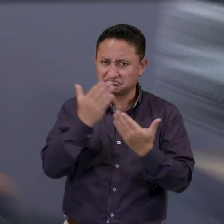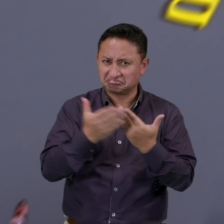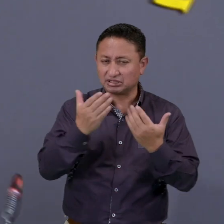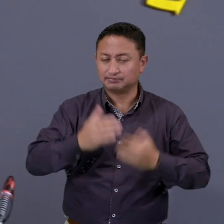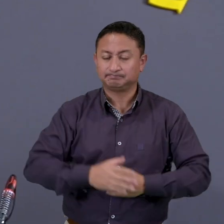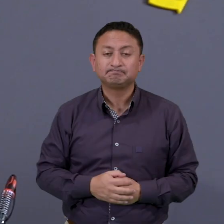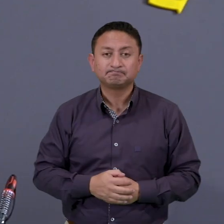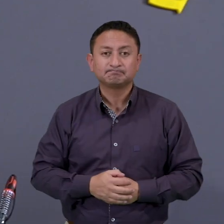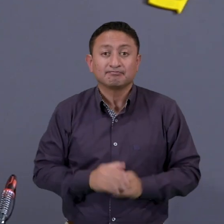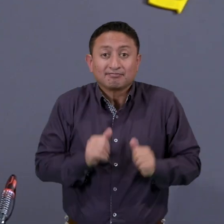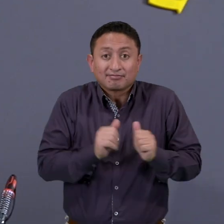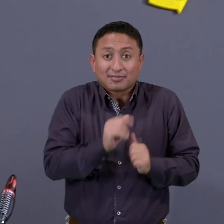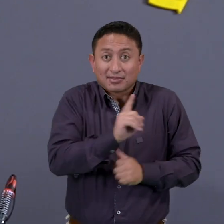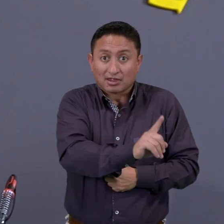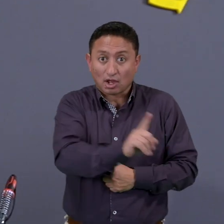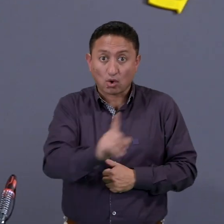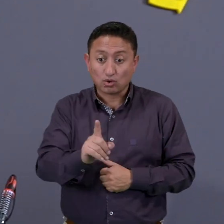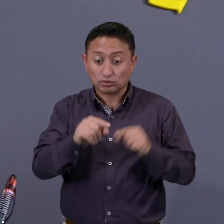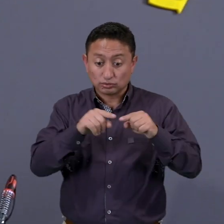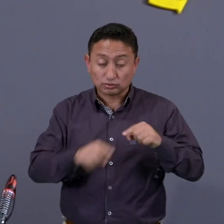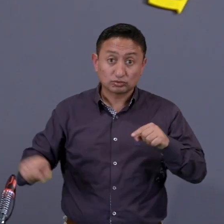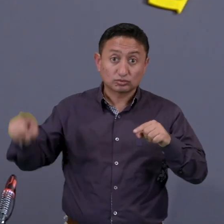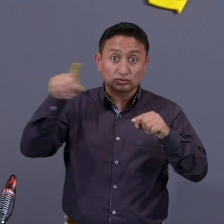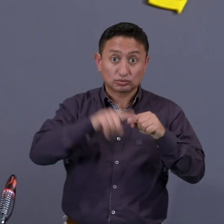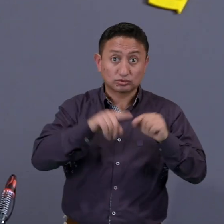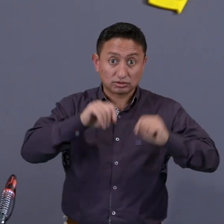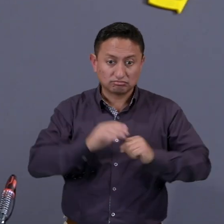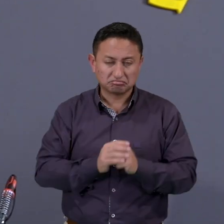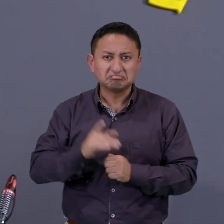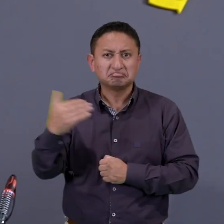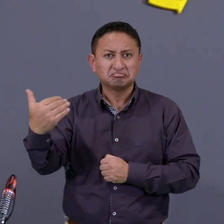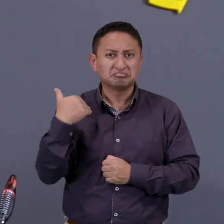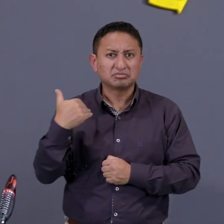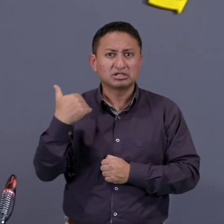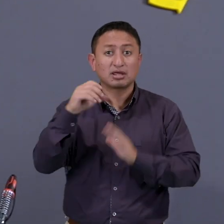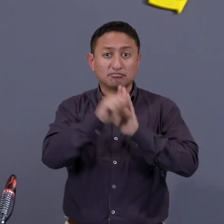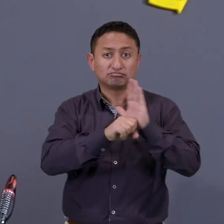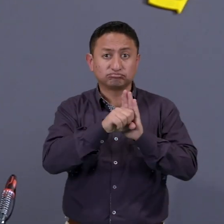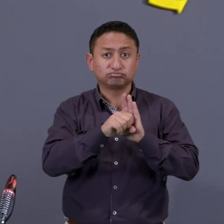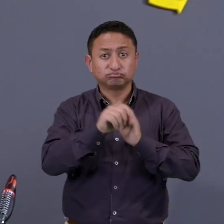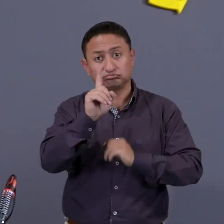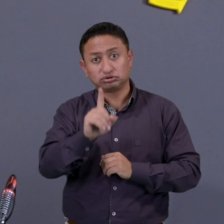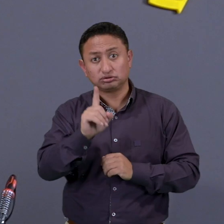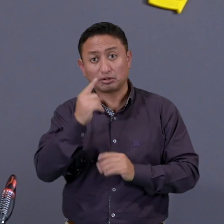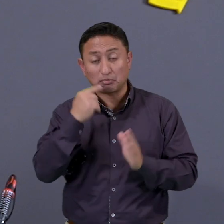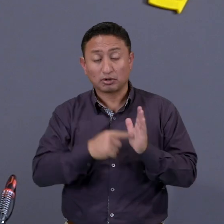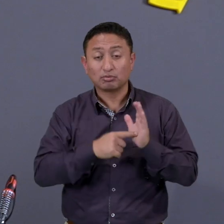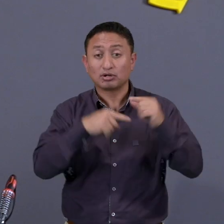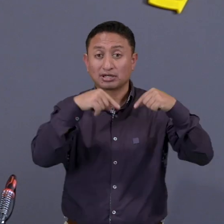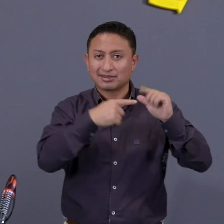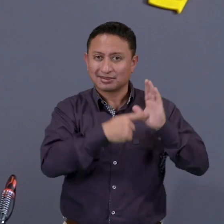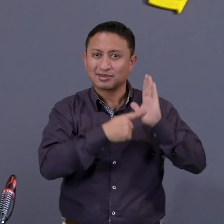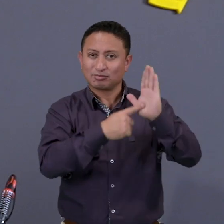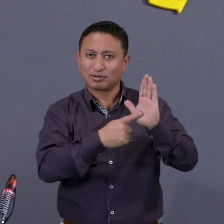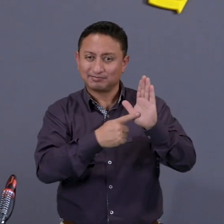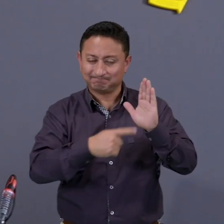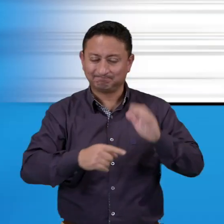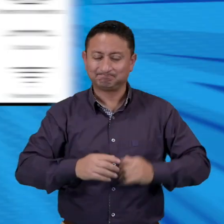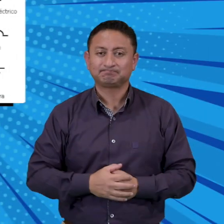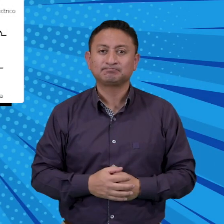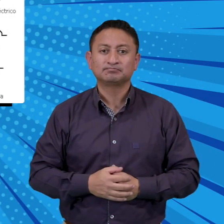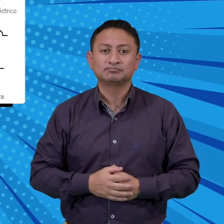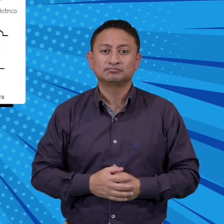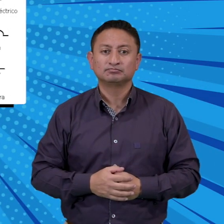facilidad. Cada elemento que se puede emplear en un circuito eléctrico posee un símbolo estandarizado. A continuación te mostramos algunos de